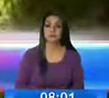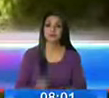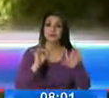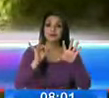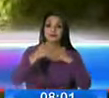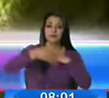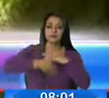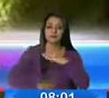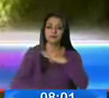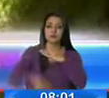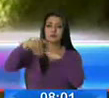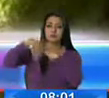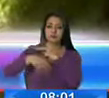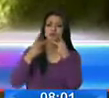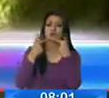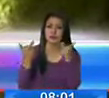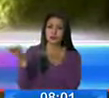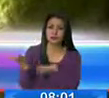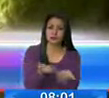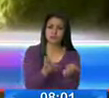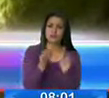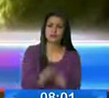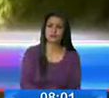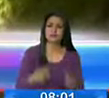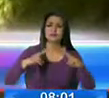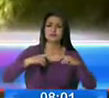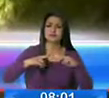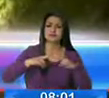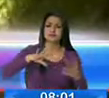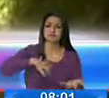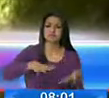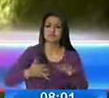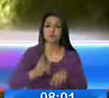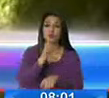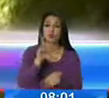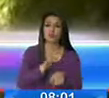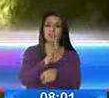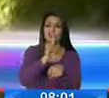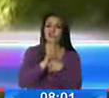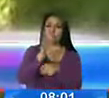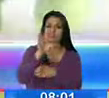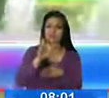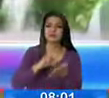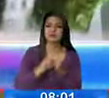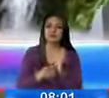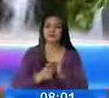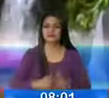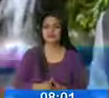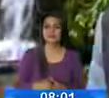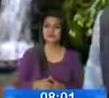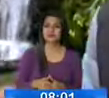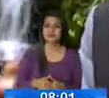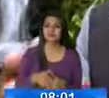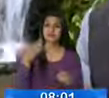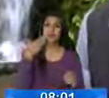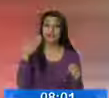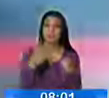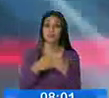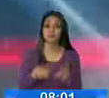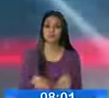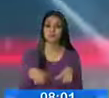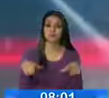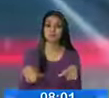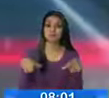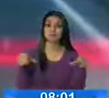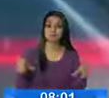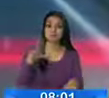cascadas habilitadas al público, las que se pueden recorrer en aproximadamente 1 hora con 30 minutos. La intención es hacer crecer a Yoa,